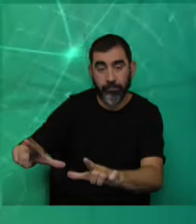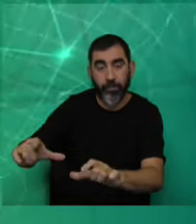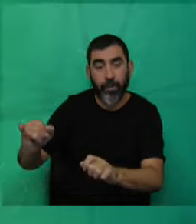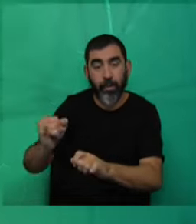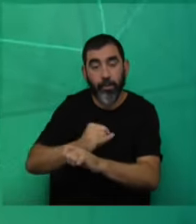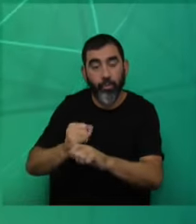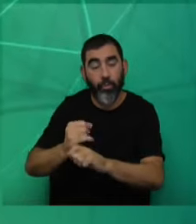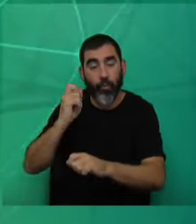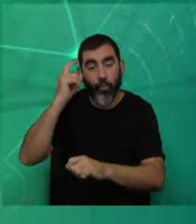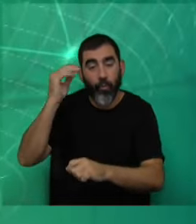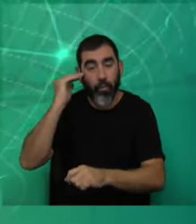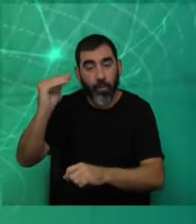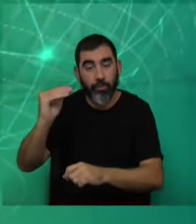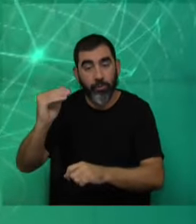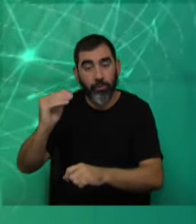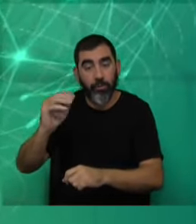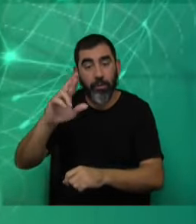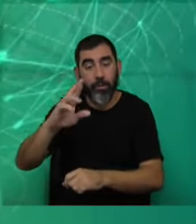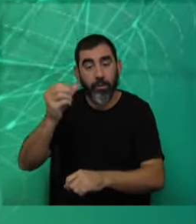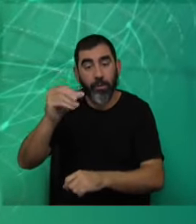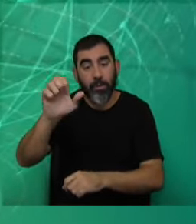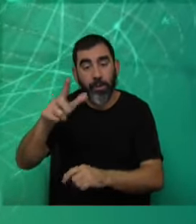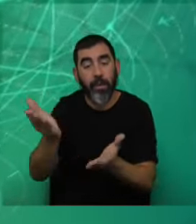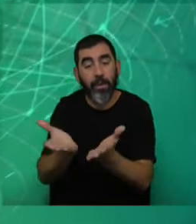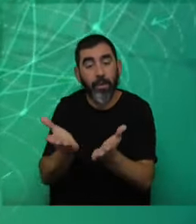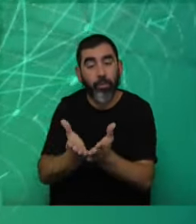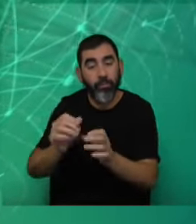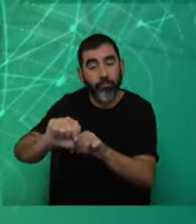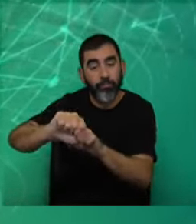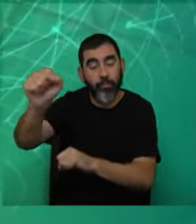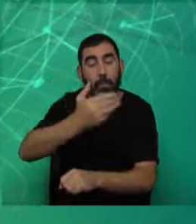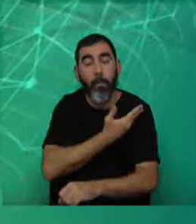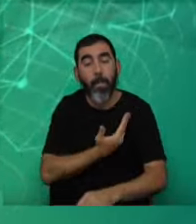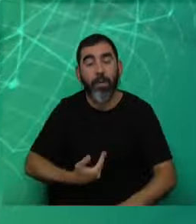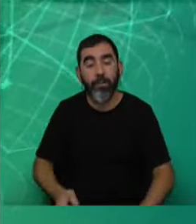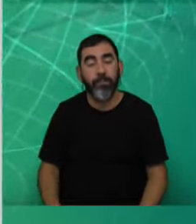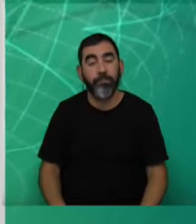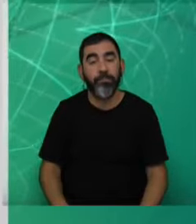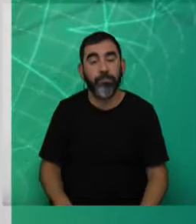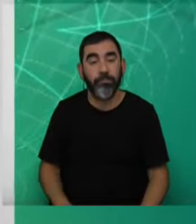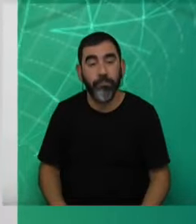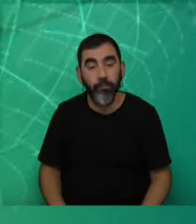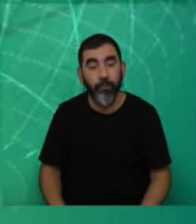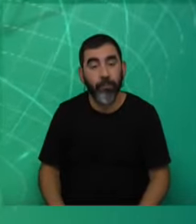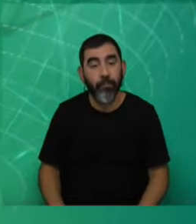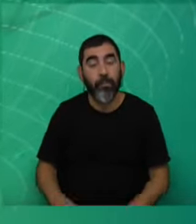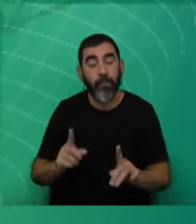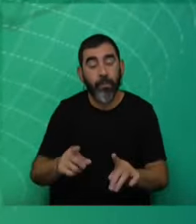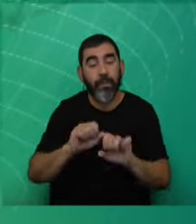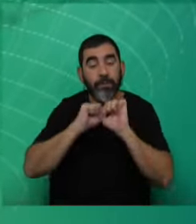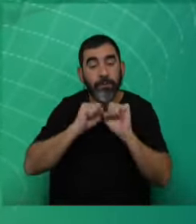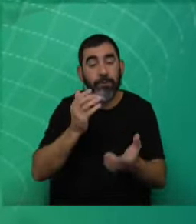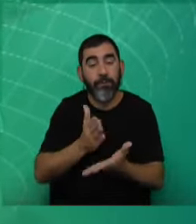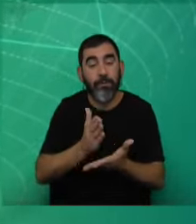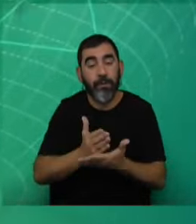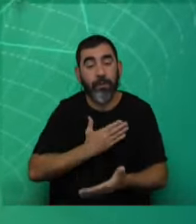instituto de formación docente donde Raquel kulev hein estudió y obtuvo el título de maestra además y según consta en la secretaría de